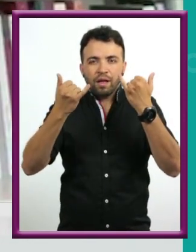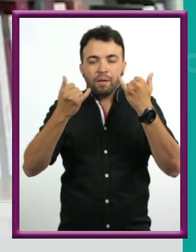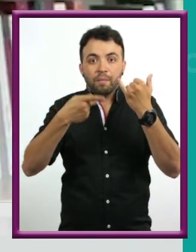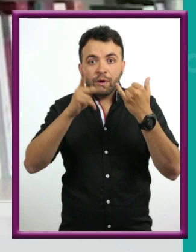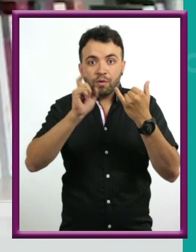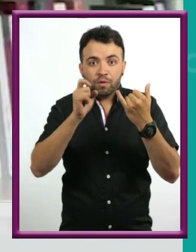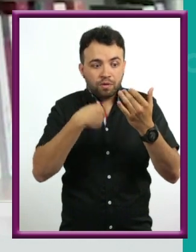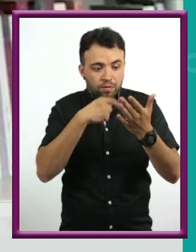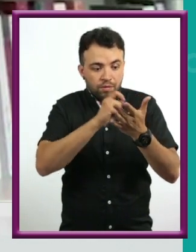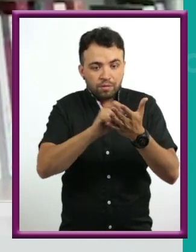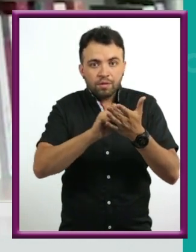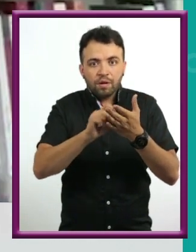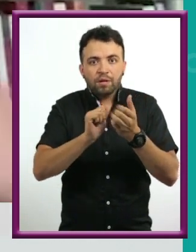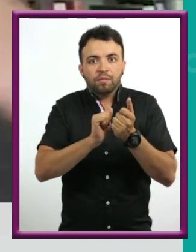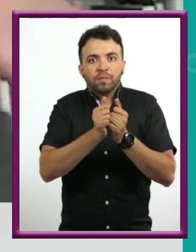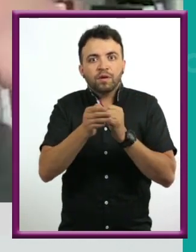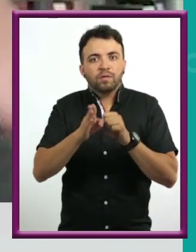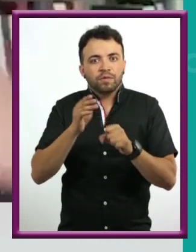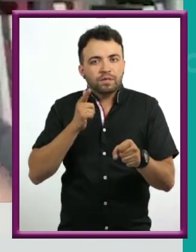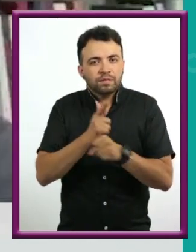Es como cuando uno descubre